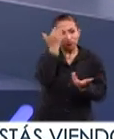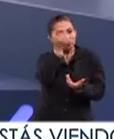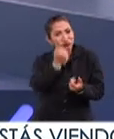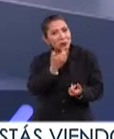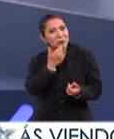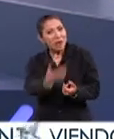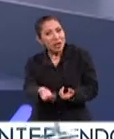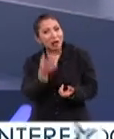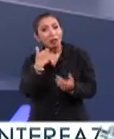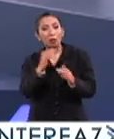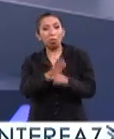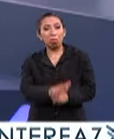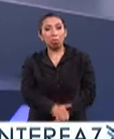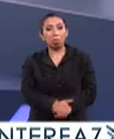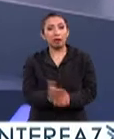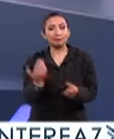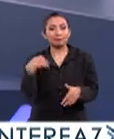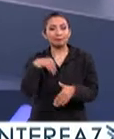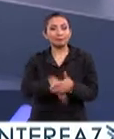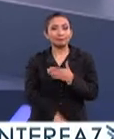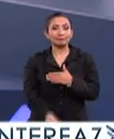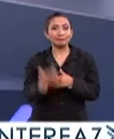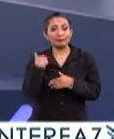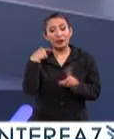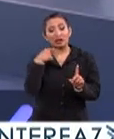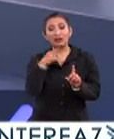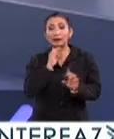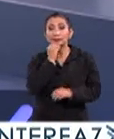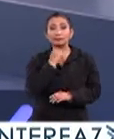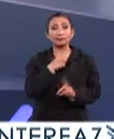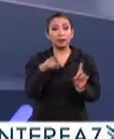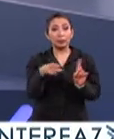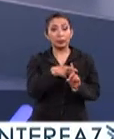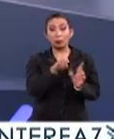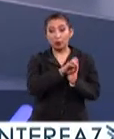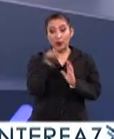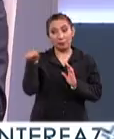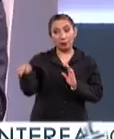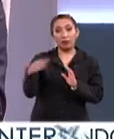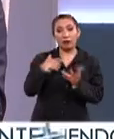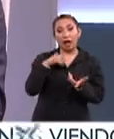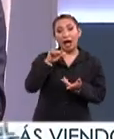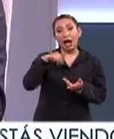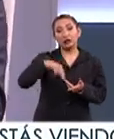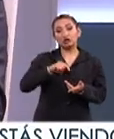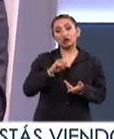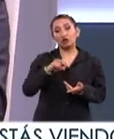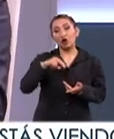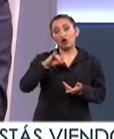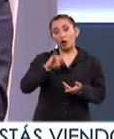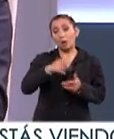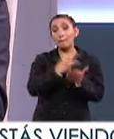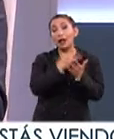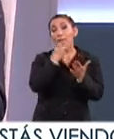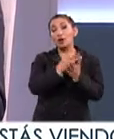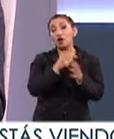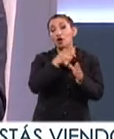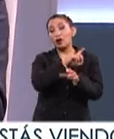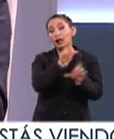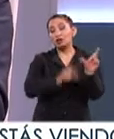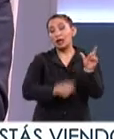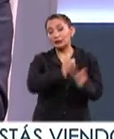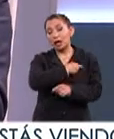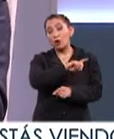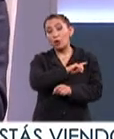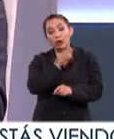competencia, esa capacidad, y que finalmente se concrete en algo positivo, como es el caso de Antonio. El Premio Nacional de Salud lo que